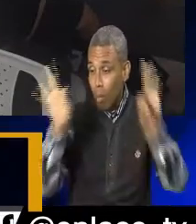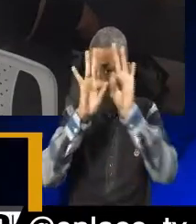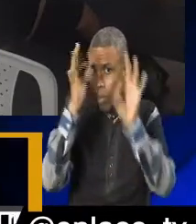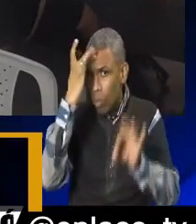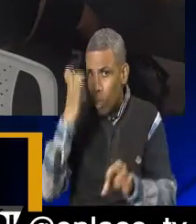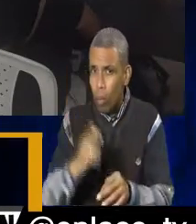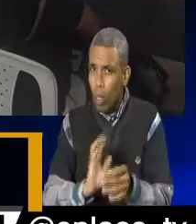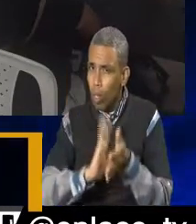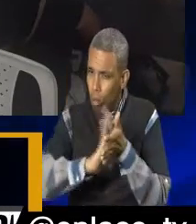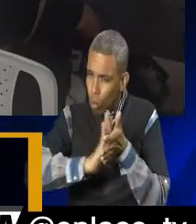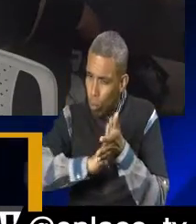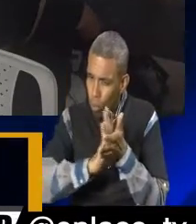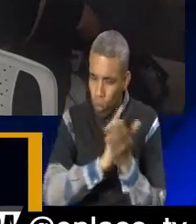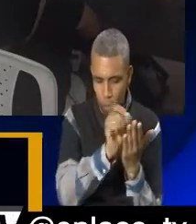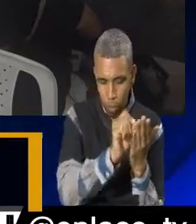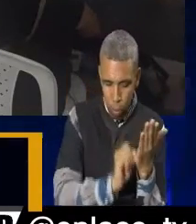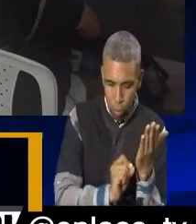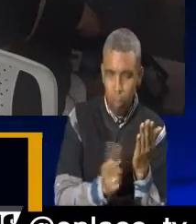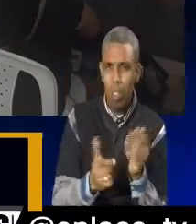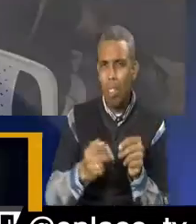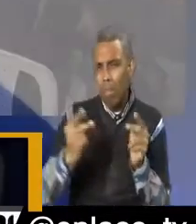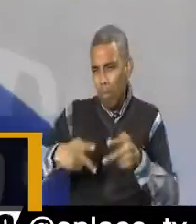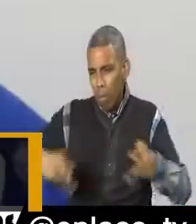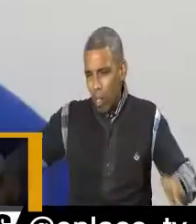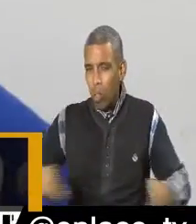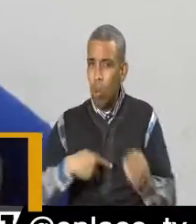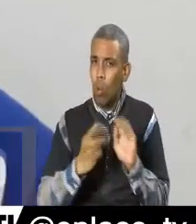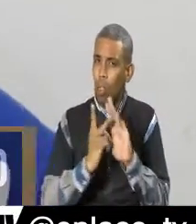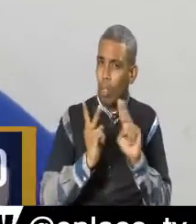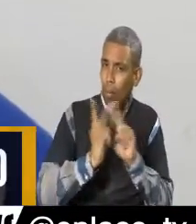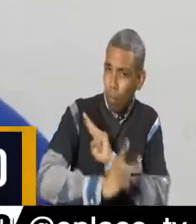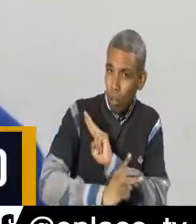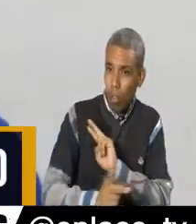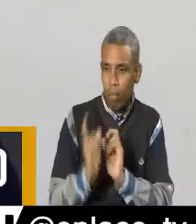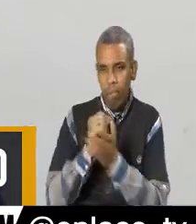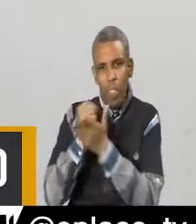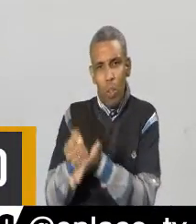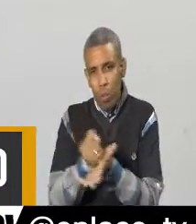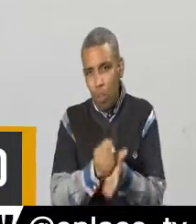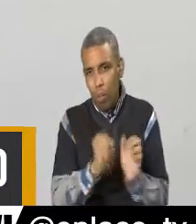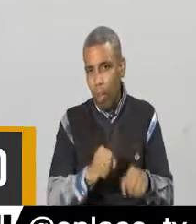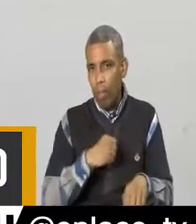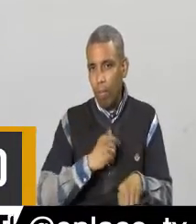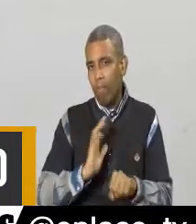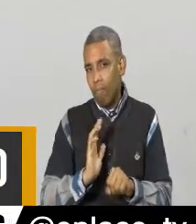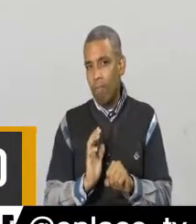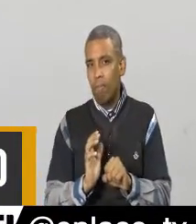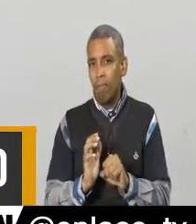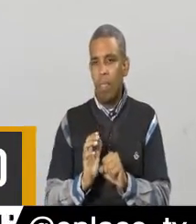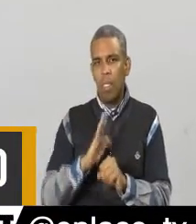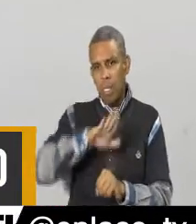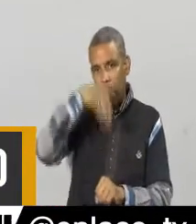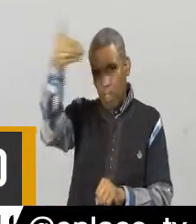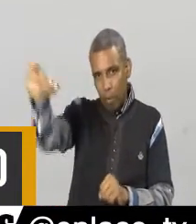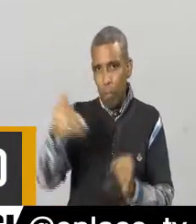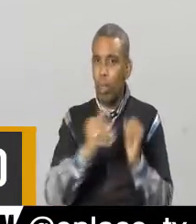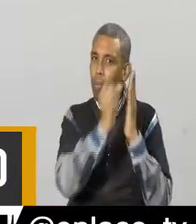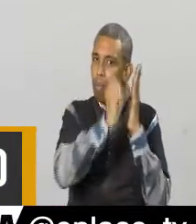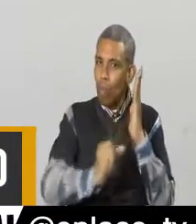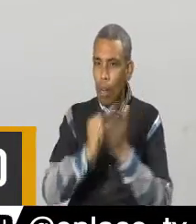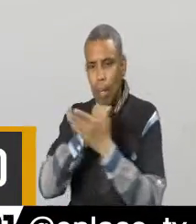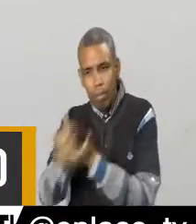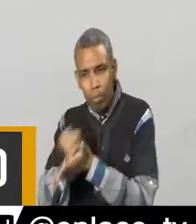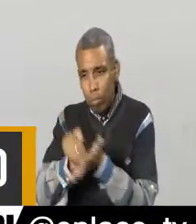soporte a la unidad de víctimas, a la Alcaldía de Barrancabermeja y por supuesto a la Fundación que está recogiendo la información para